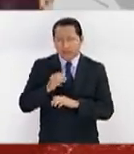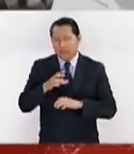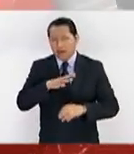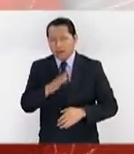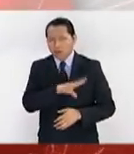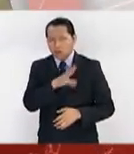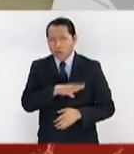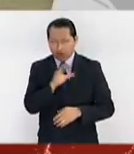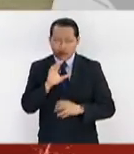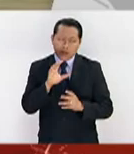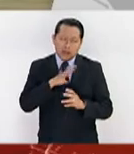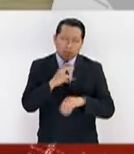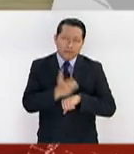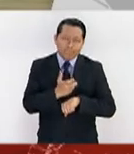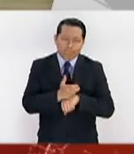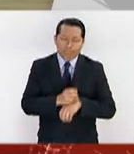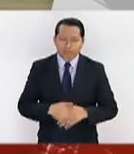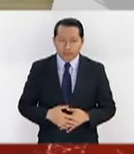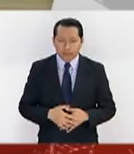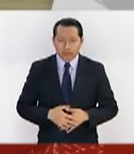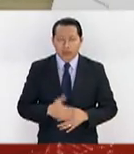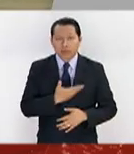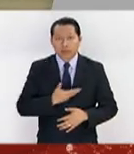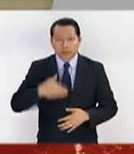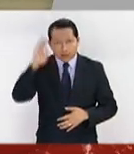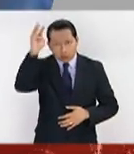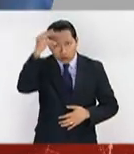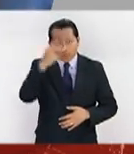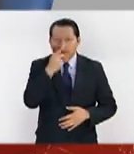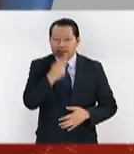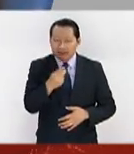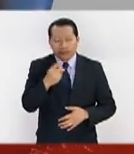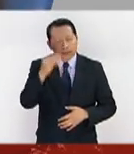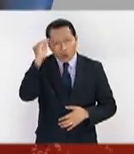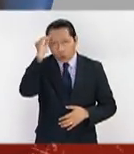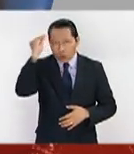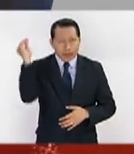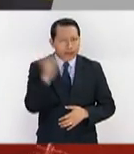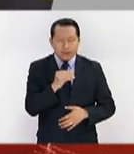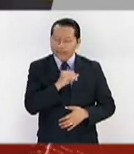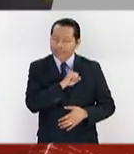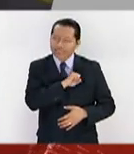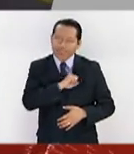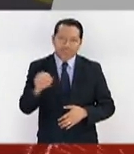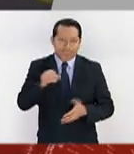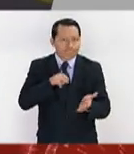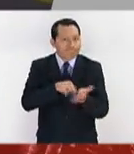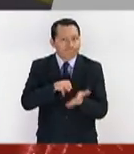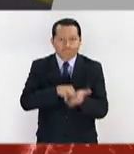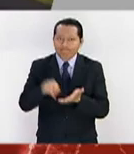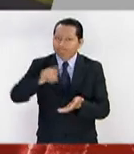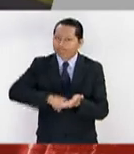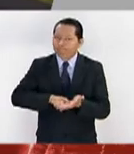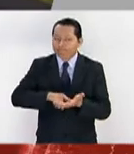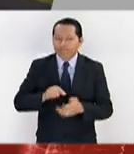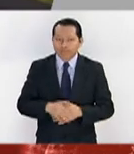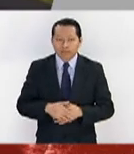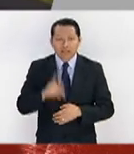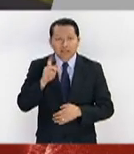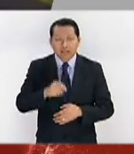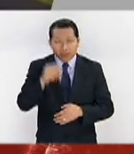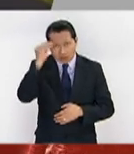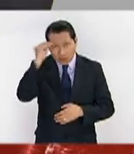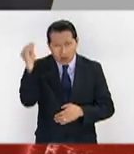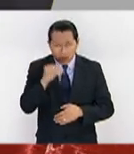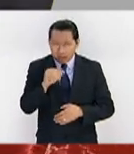estadounidense. El presidente Trump califica el hecho como un horrible acto de maldad. Este fue un acto de maldad ocurrido